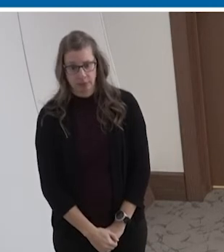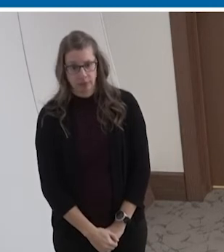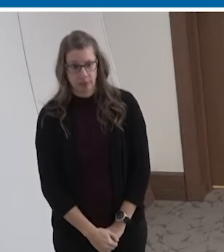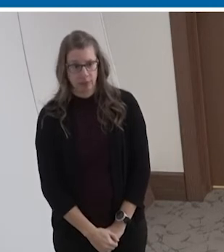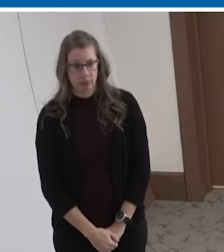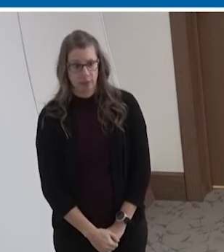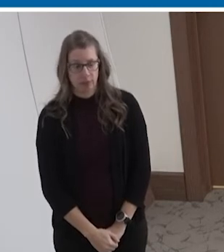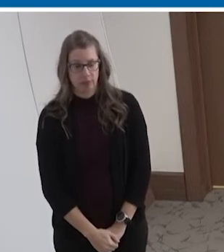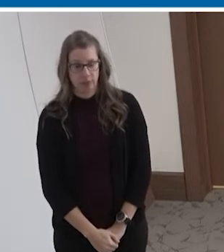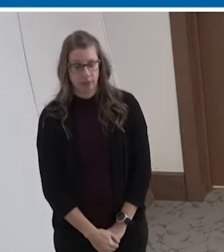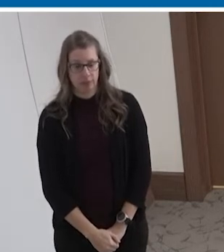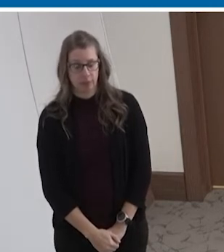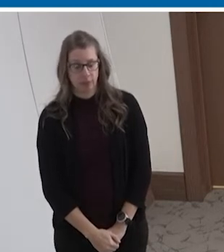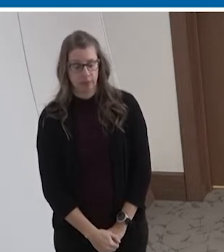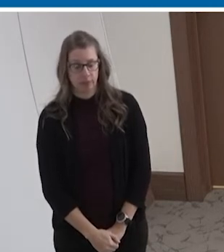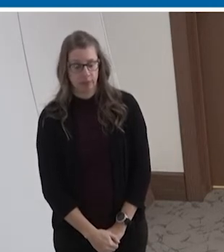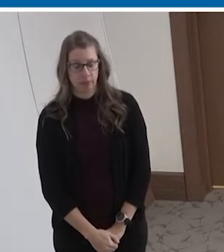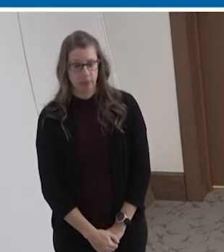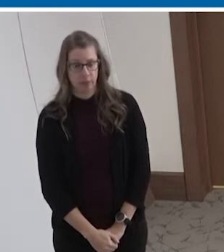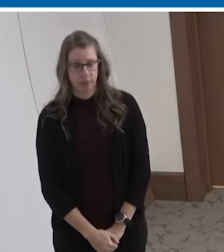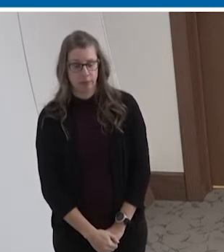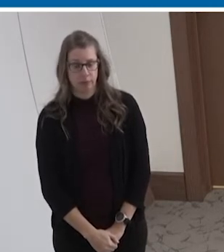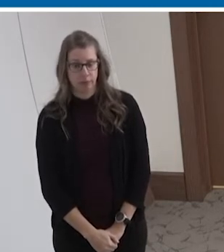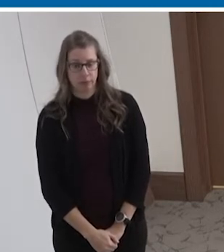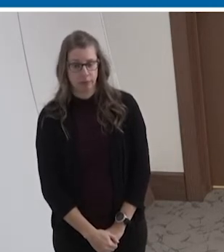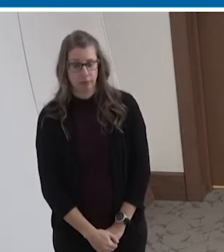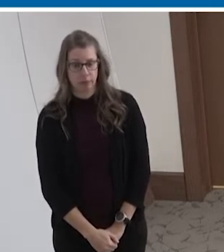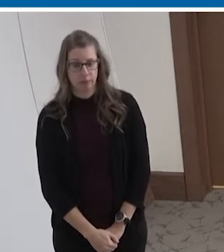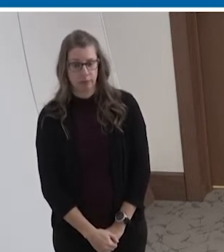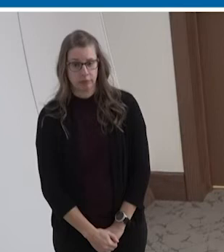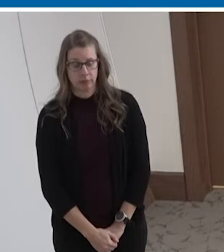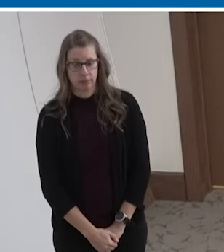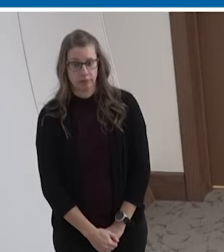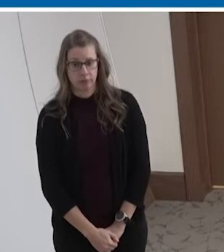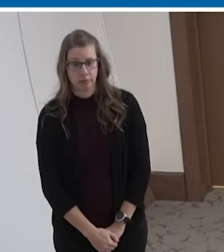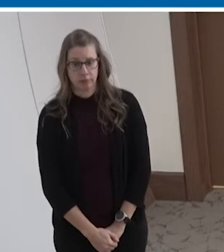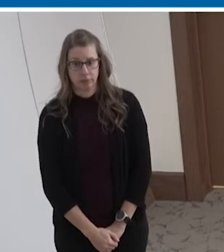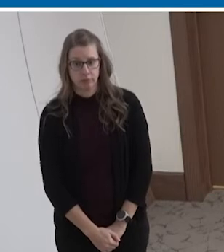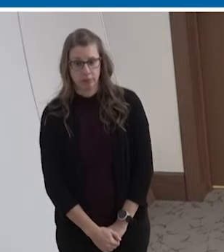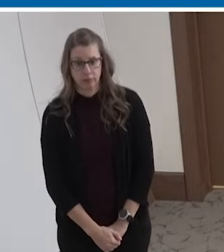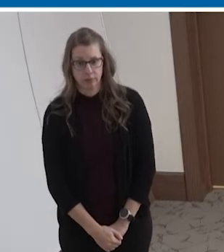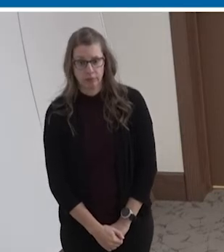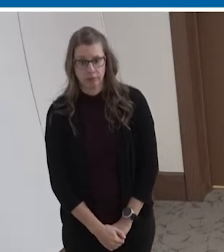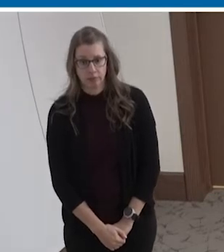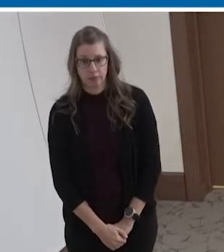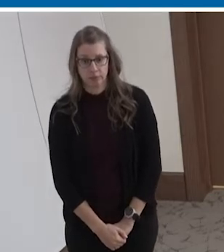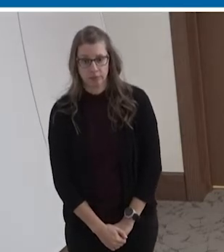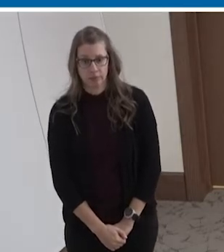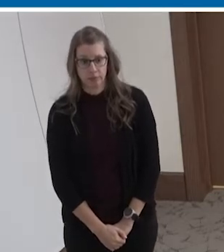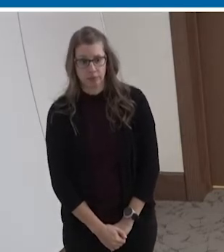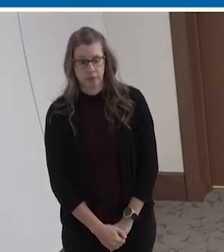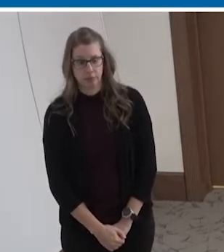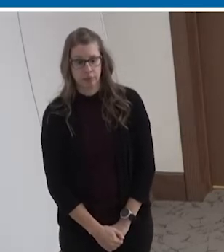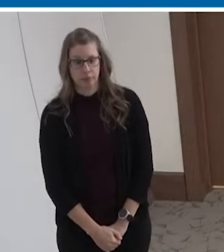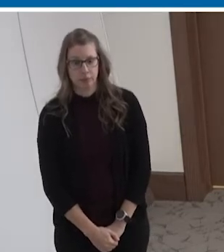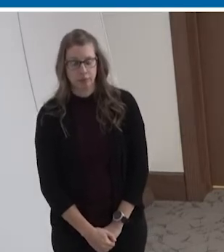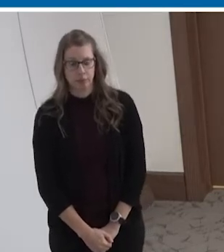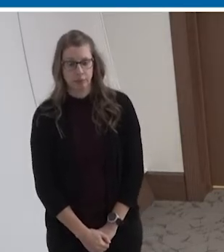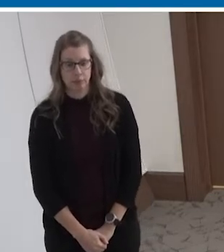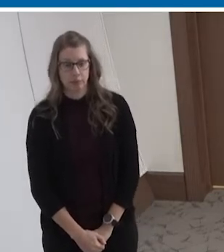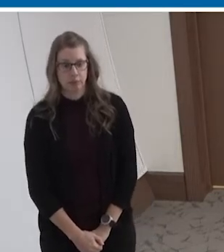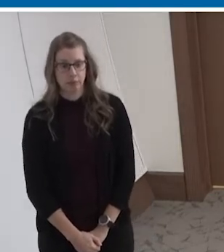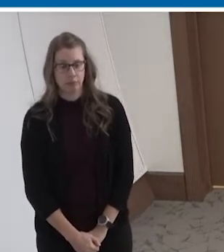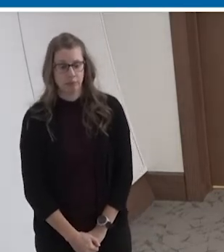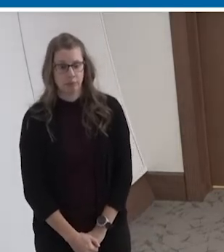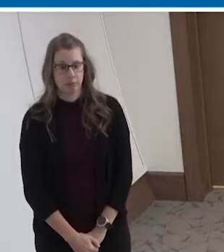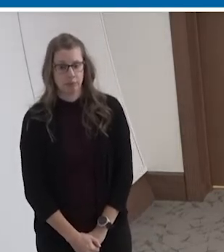o estudio al azar para el COVID-19. Esto